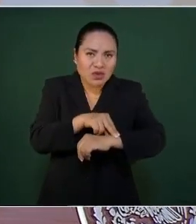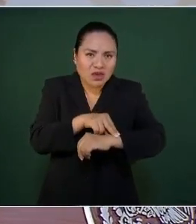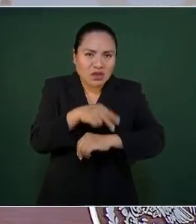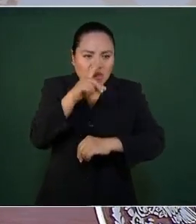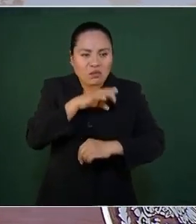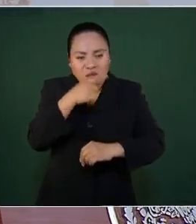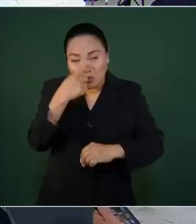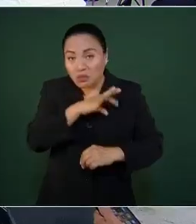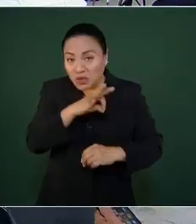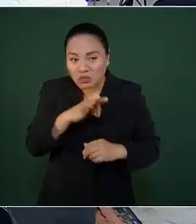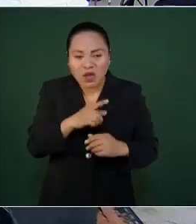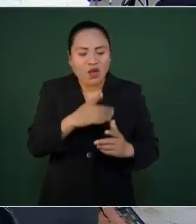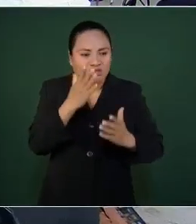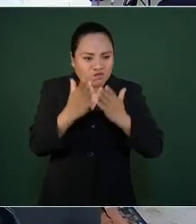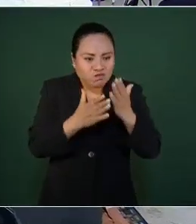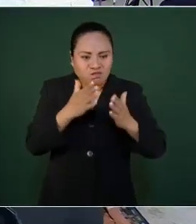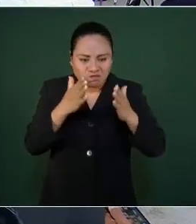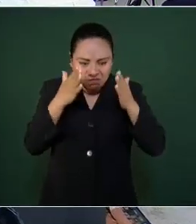especializarse,